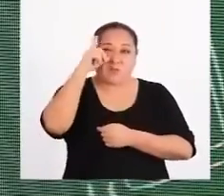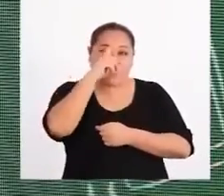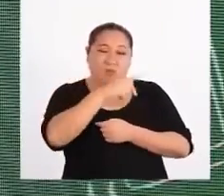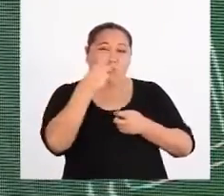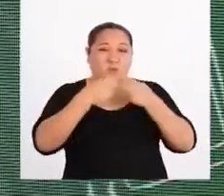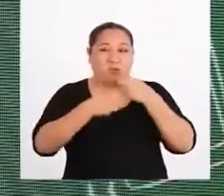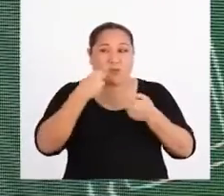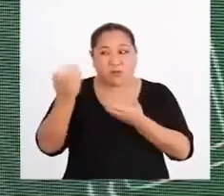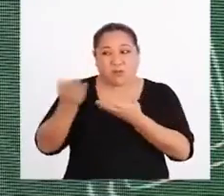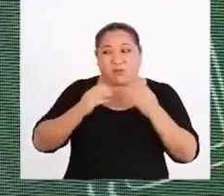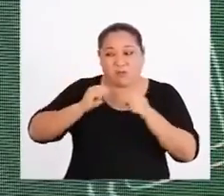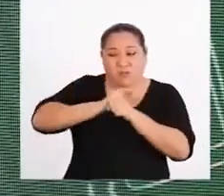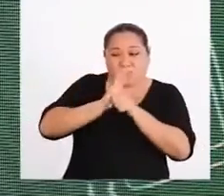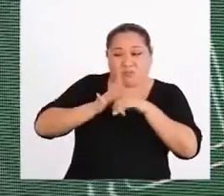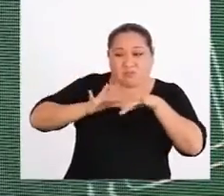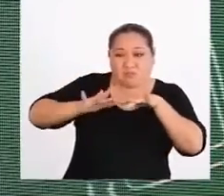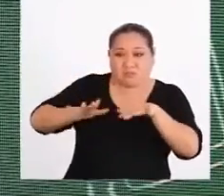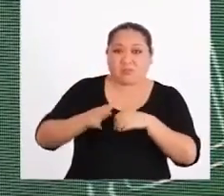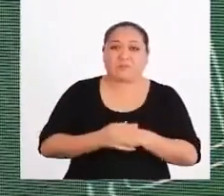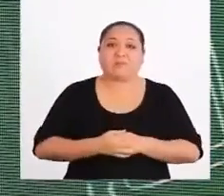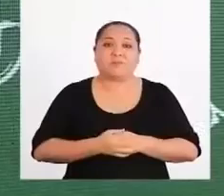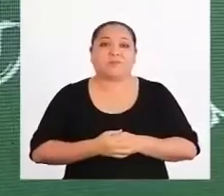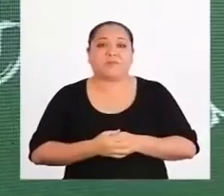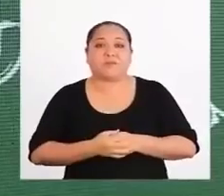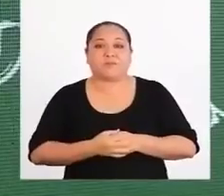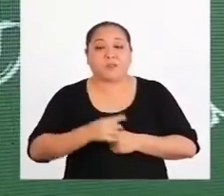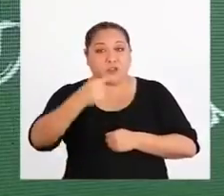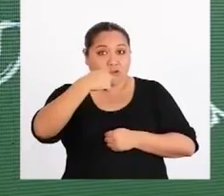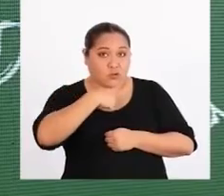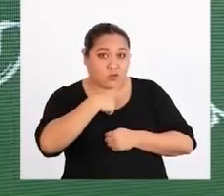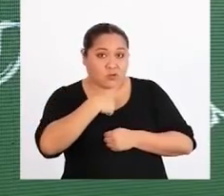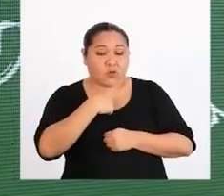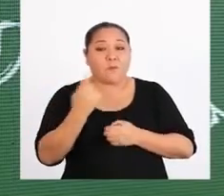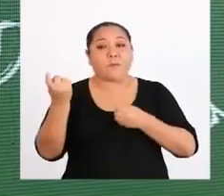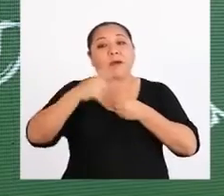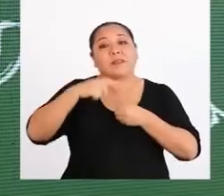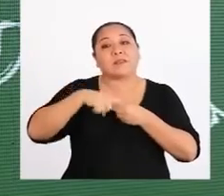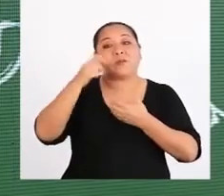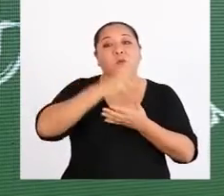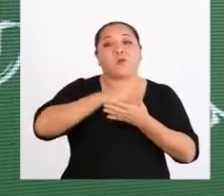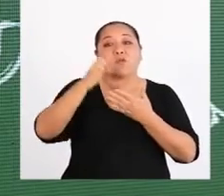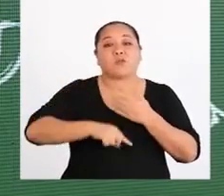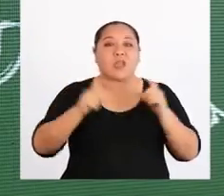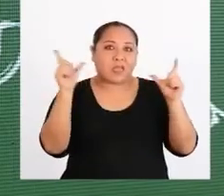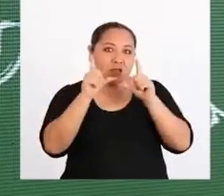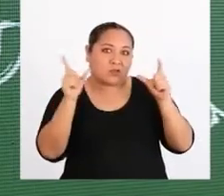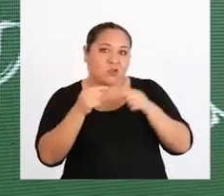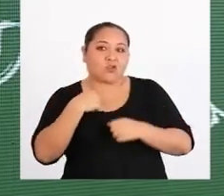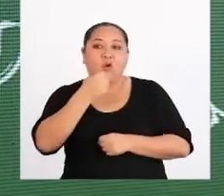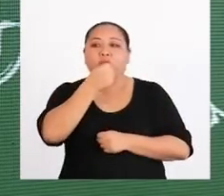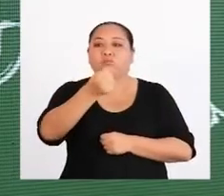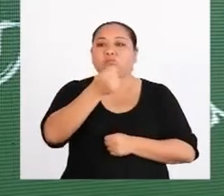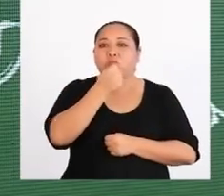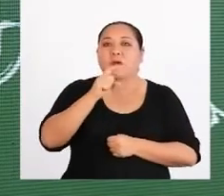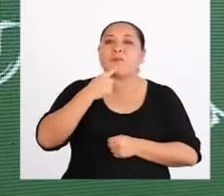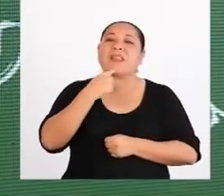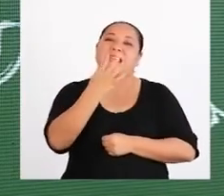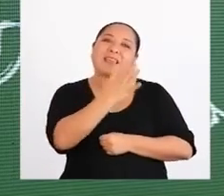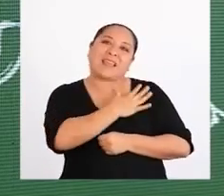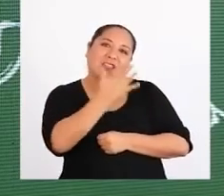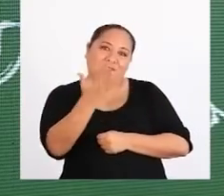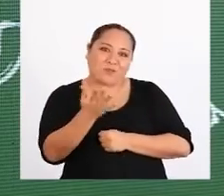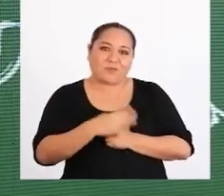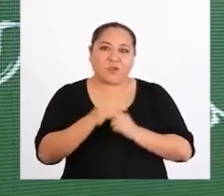dificultades que nos trajo la pandemia de la COVID-19. Yo participo del programa de televisión como conductor para quinto